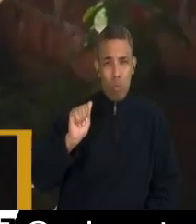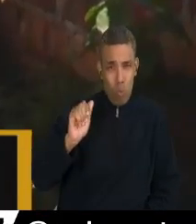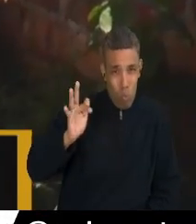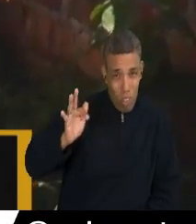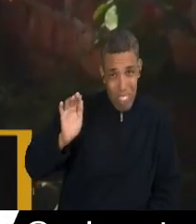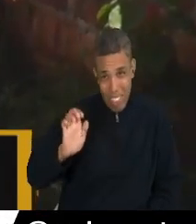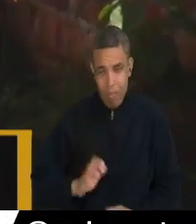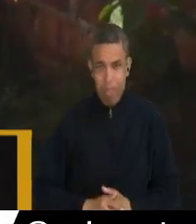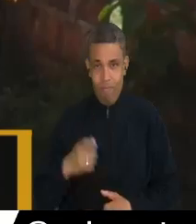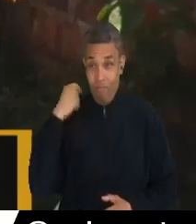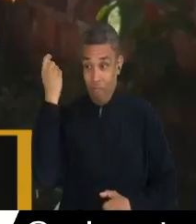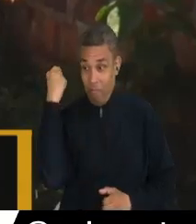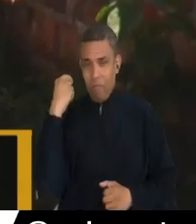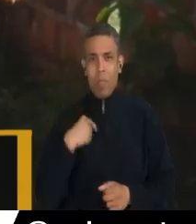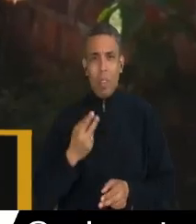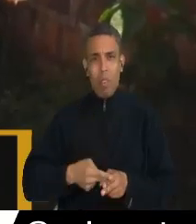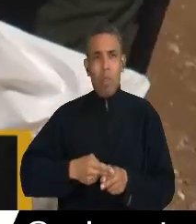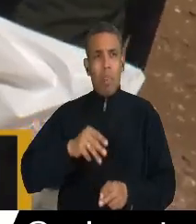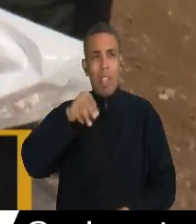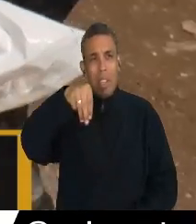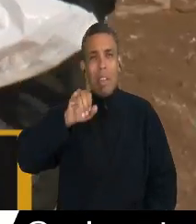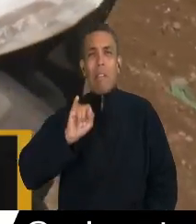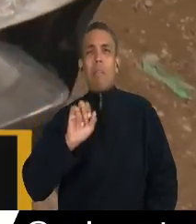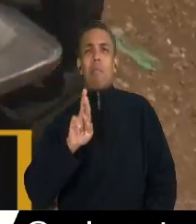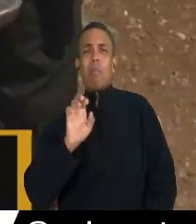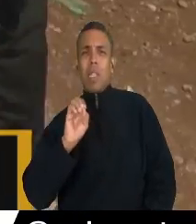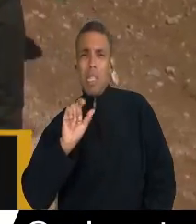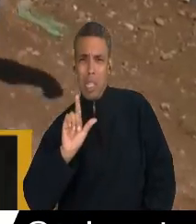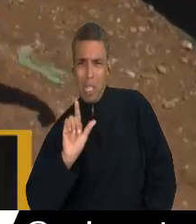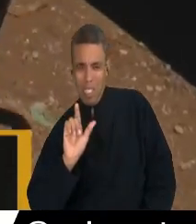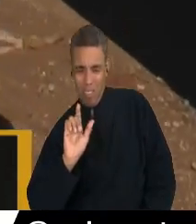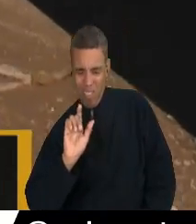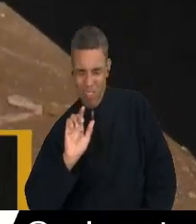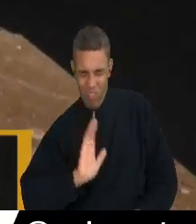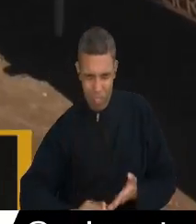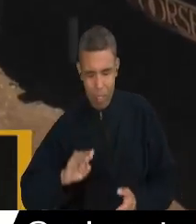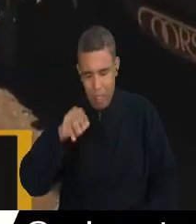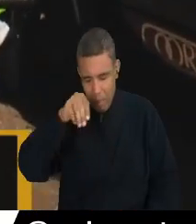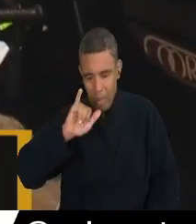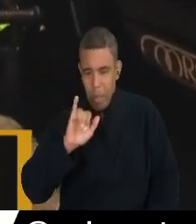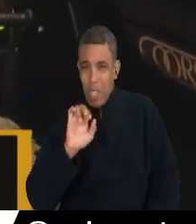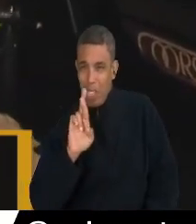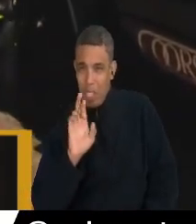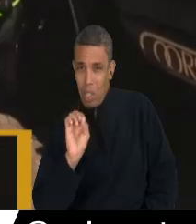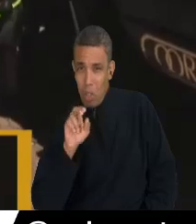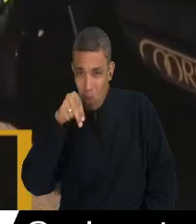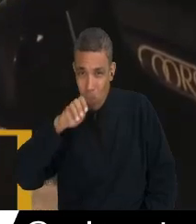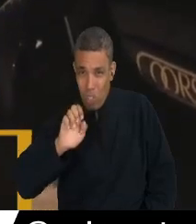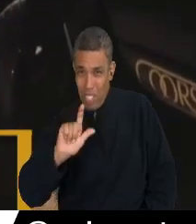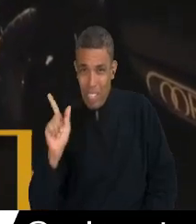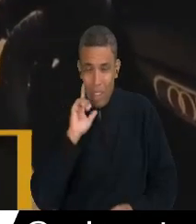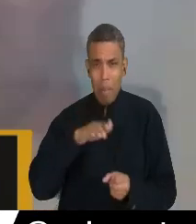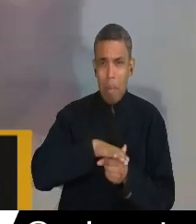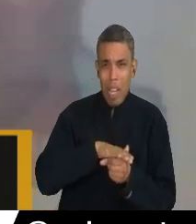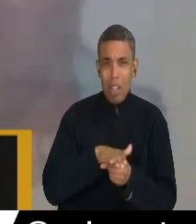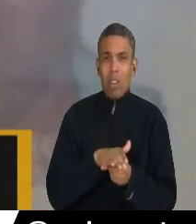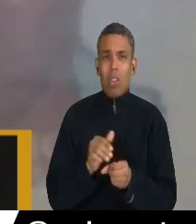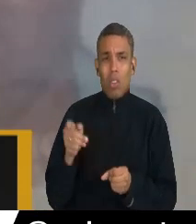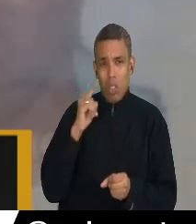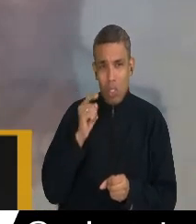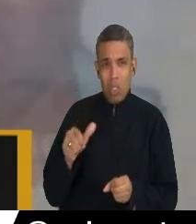las últimas horas, Mironel Ferreira, de 64 años, se quitó la vida también en el barrio Arenal y en el barrio La Paz.